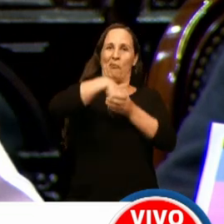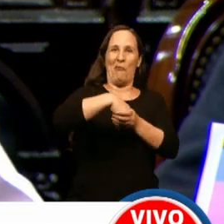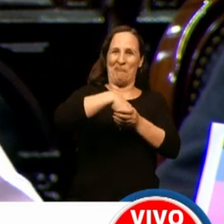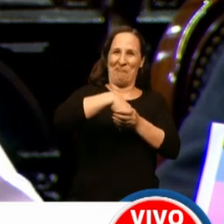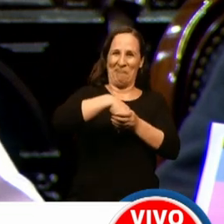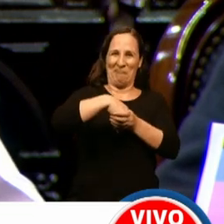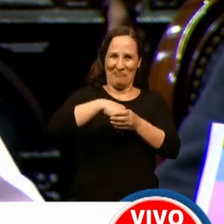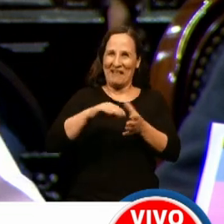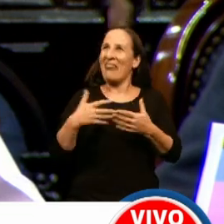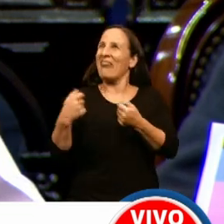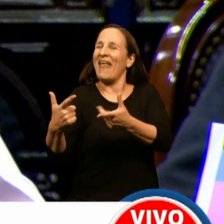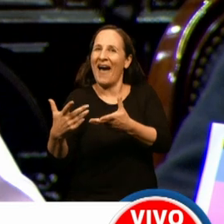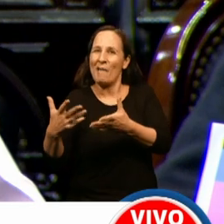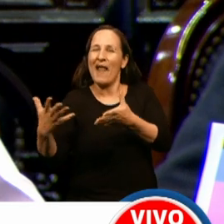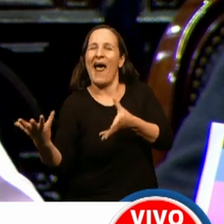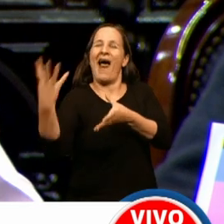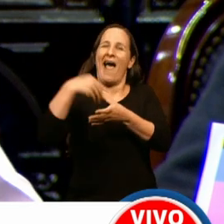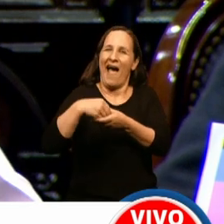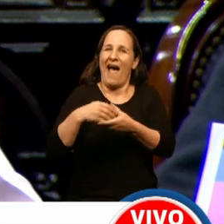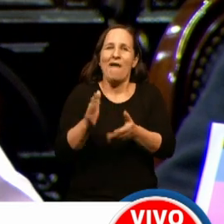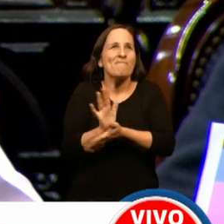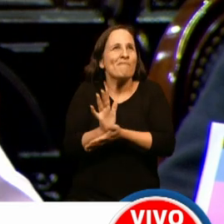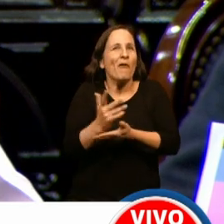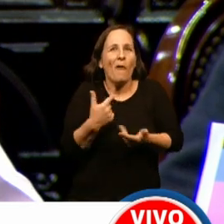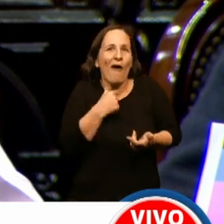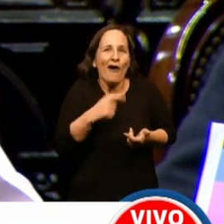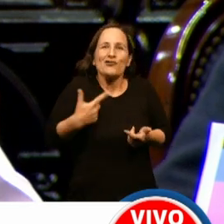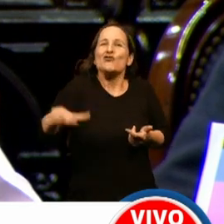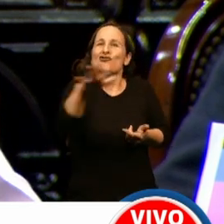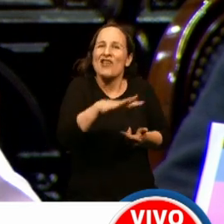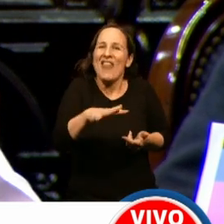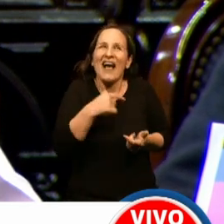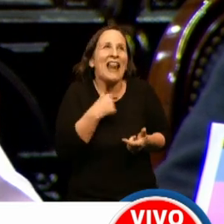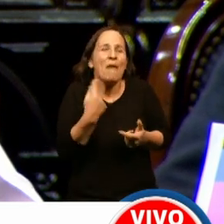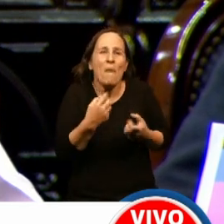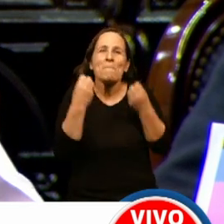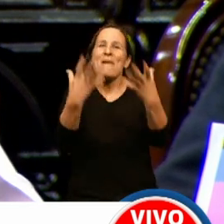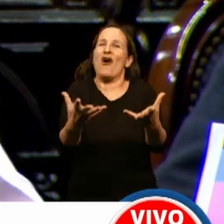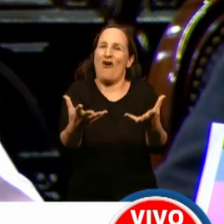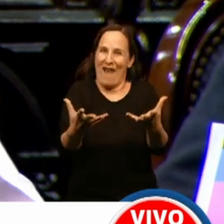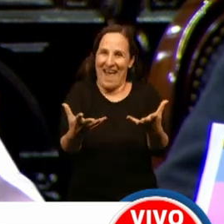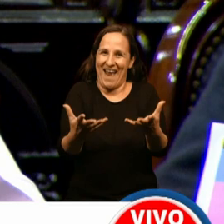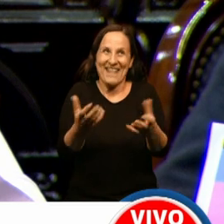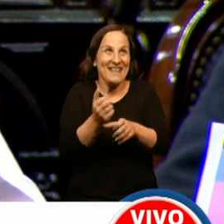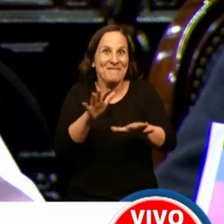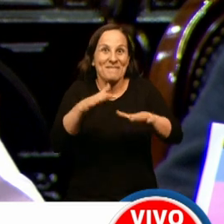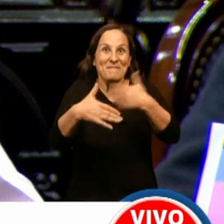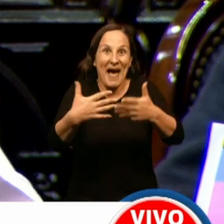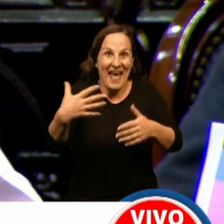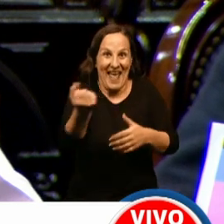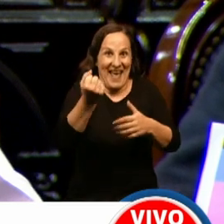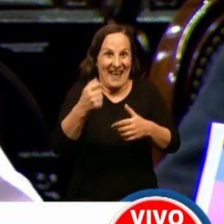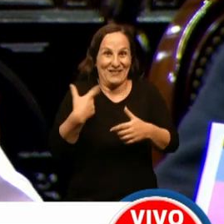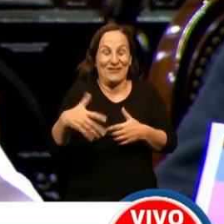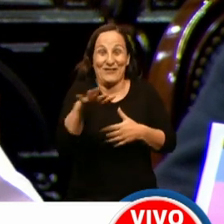es decir que queremos una sociedad mejor y hacerla mejor no y cuando hablamos